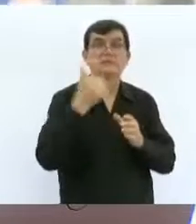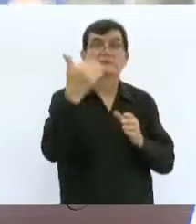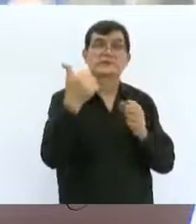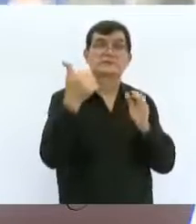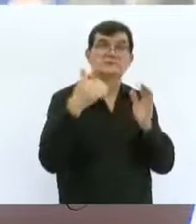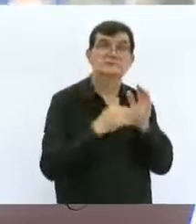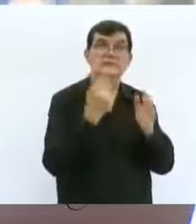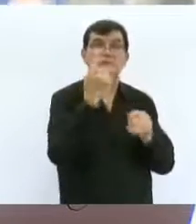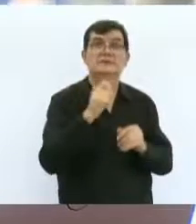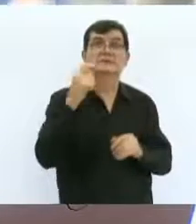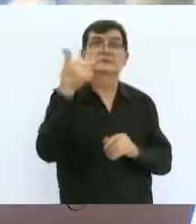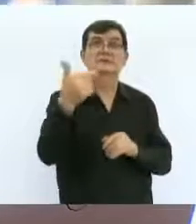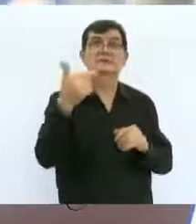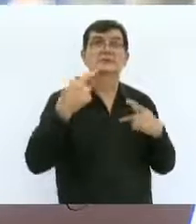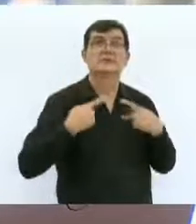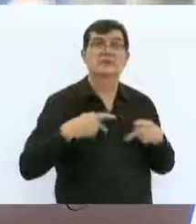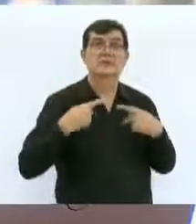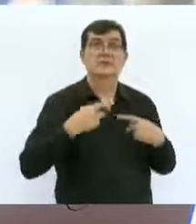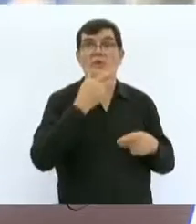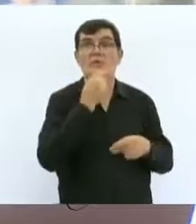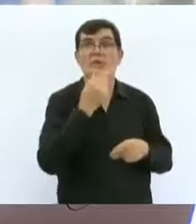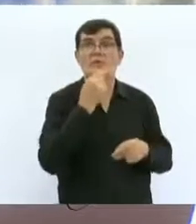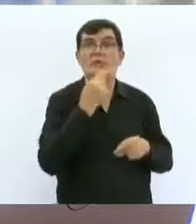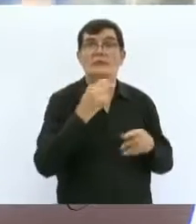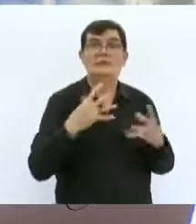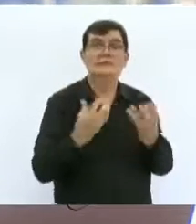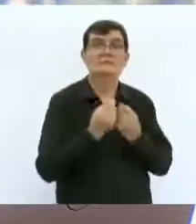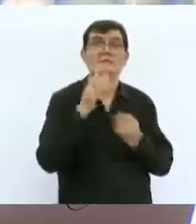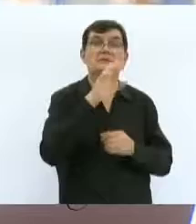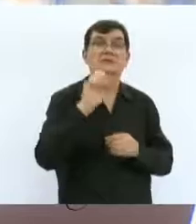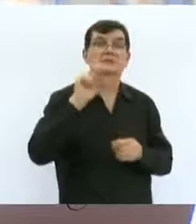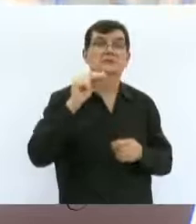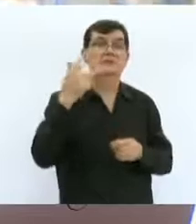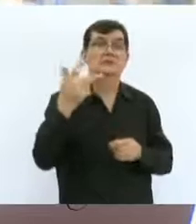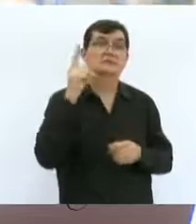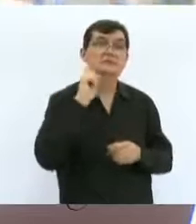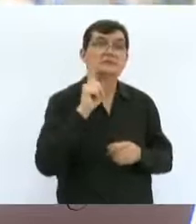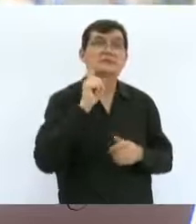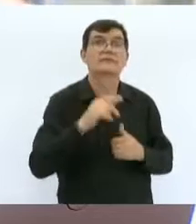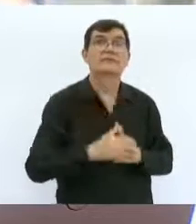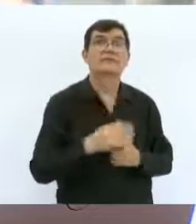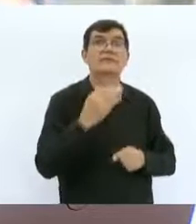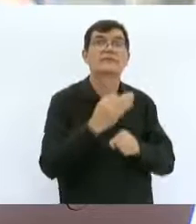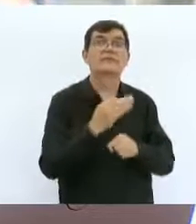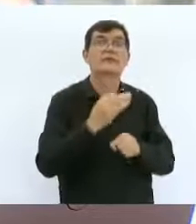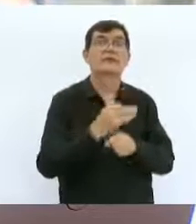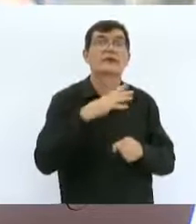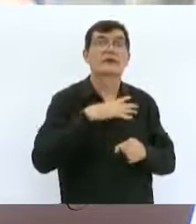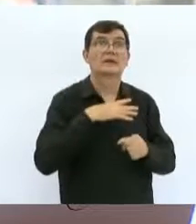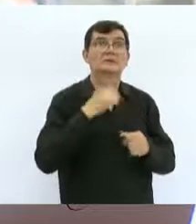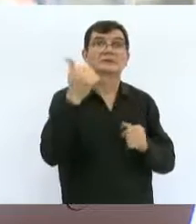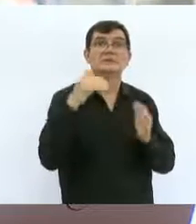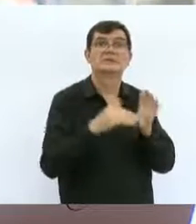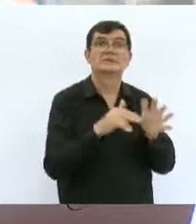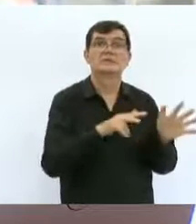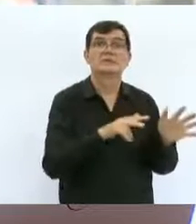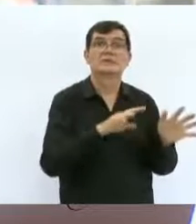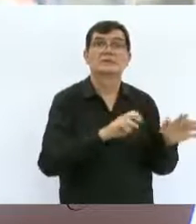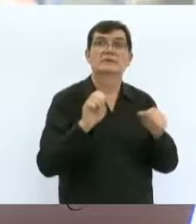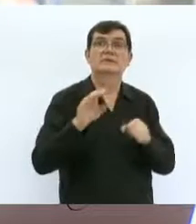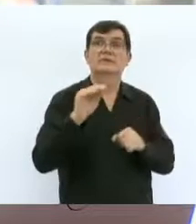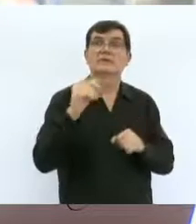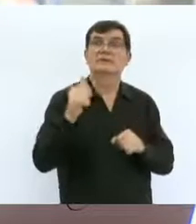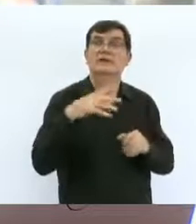seis mil 107 hombres y 588 mujeres ahorita estamos dando seis mil 695